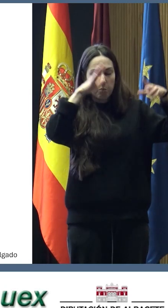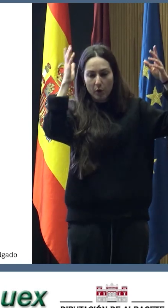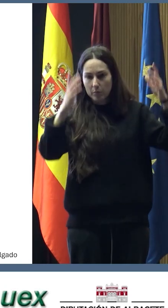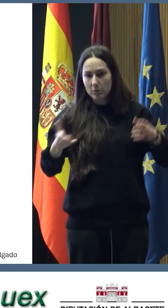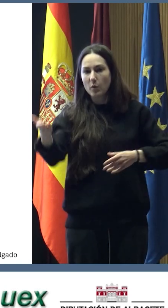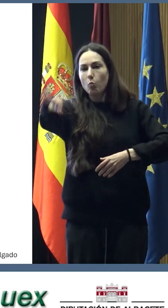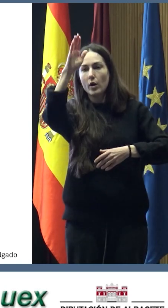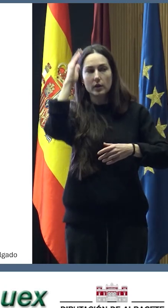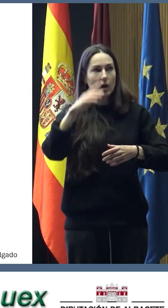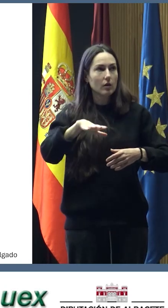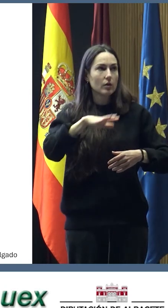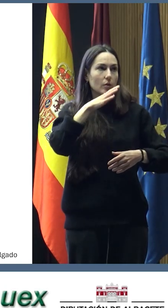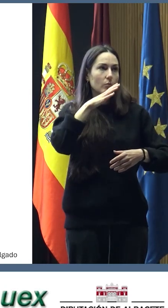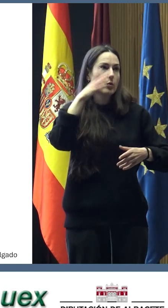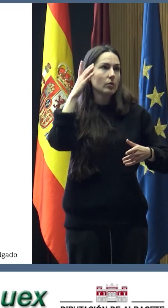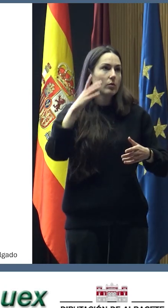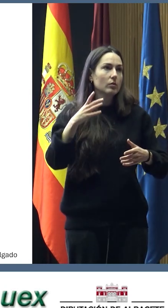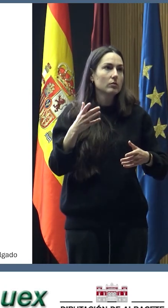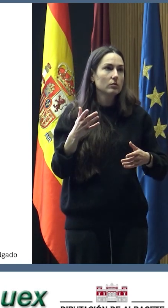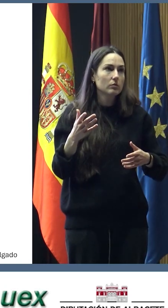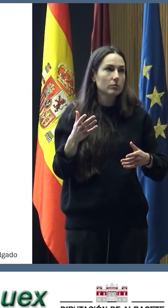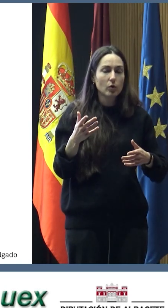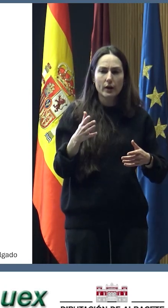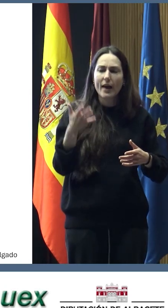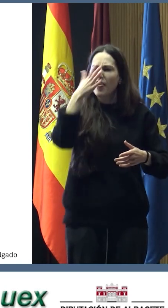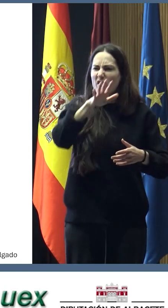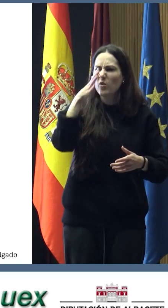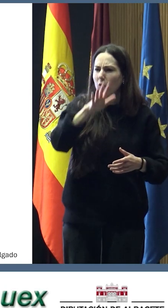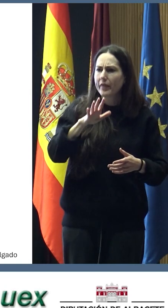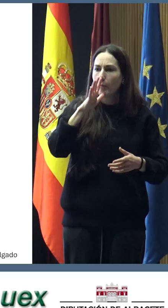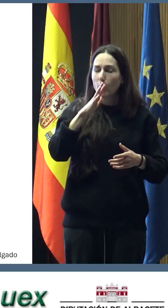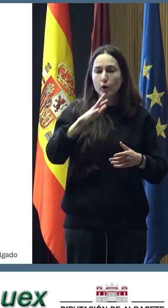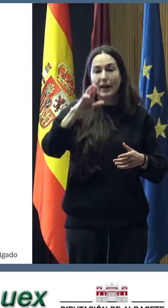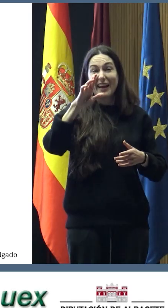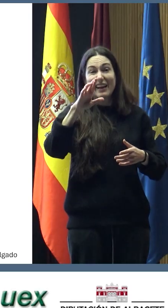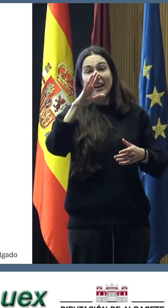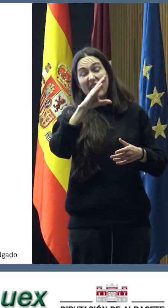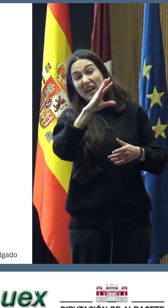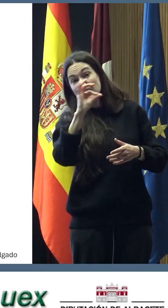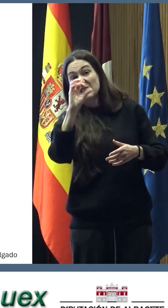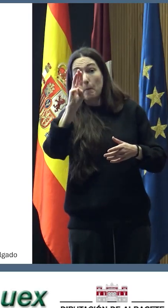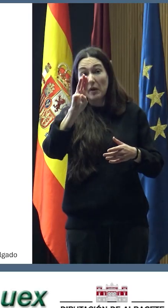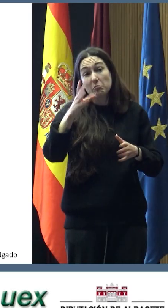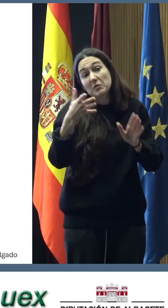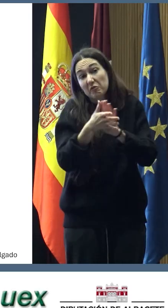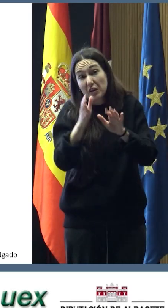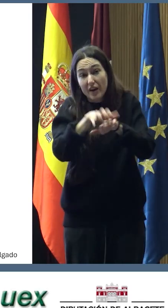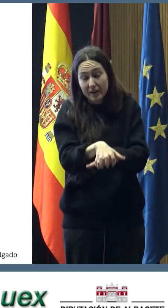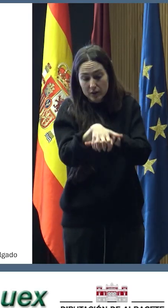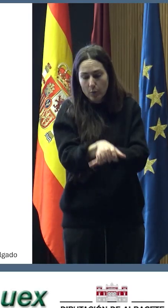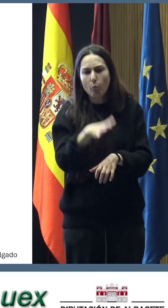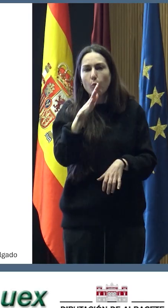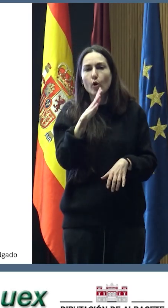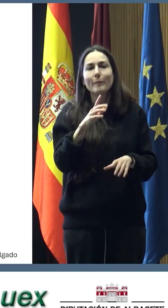otro barrio. Ya hay muchas demandas por hacer RCP como acoso por haber tocado su pecho sin su